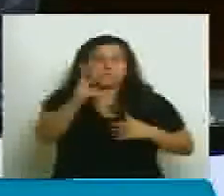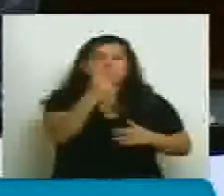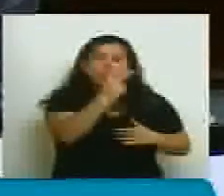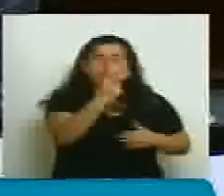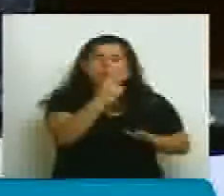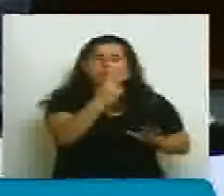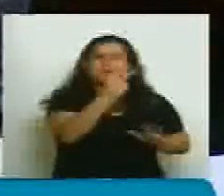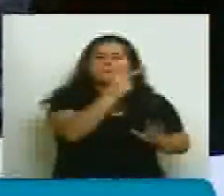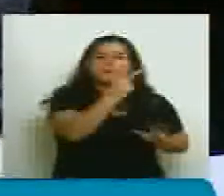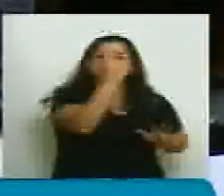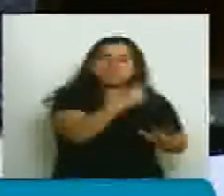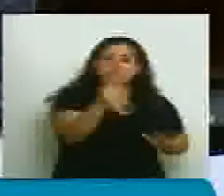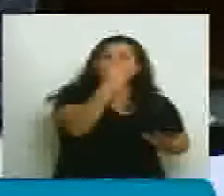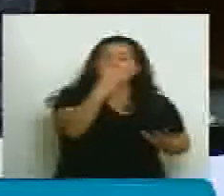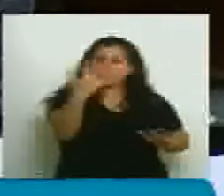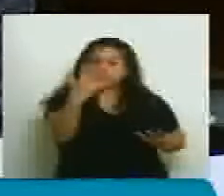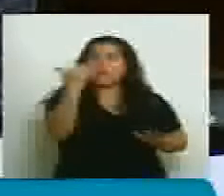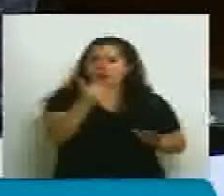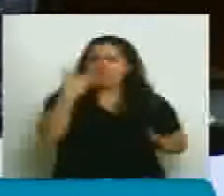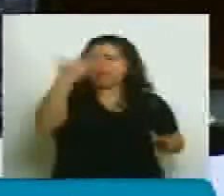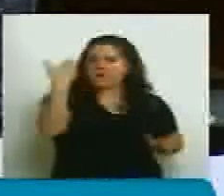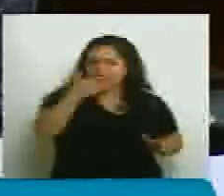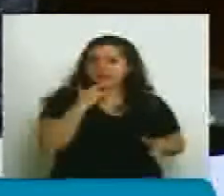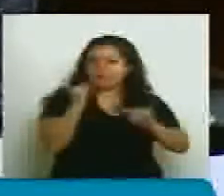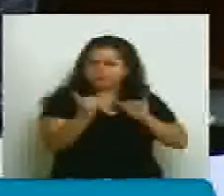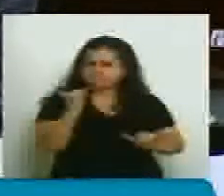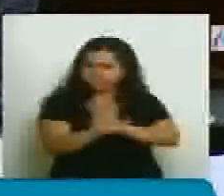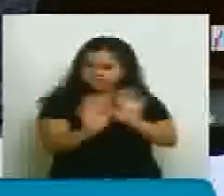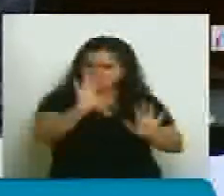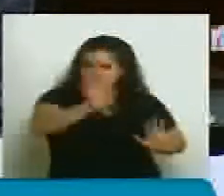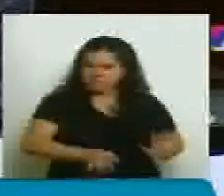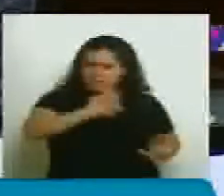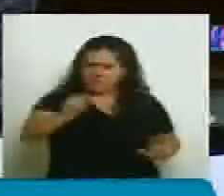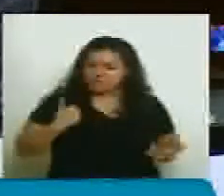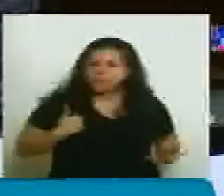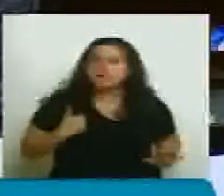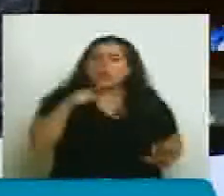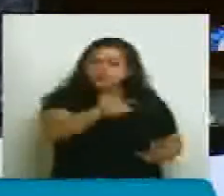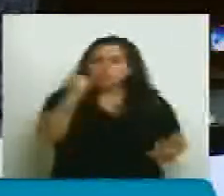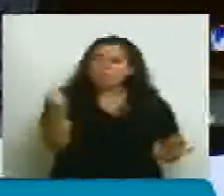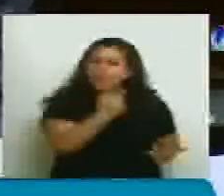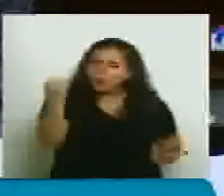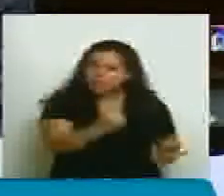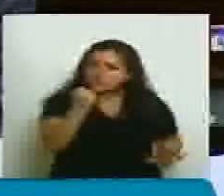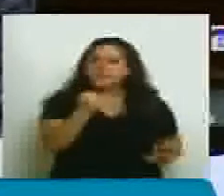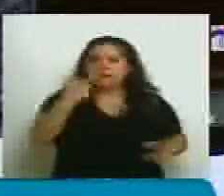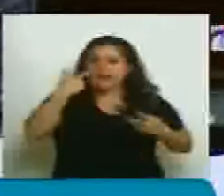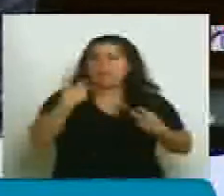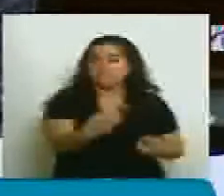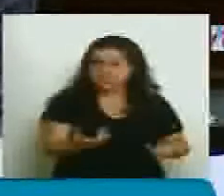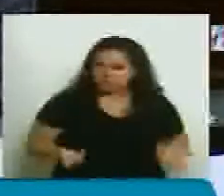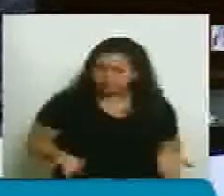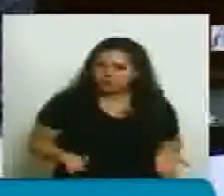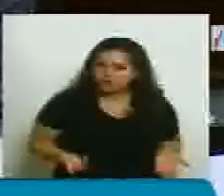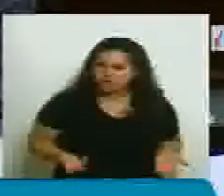declaradas. Esto implica gravedad de los hechos y esto es muy importante desde el punto de vista de la investigación